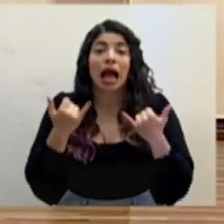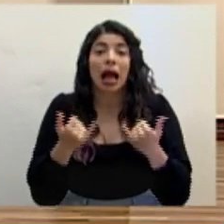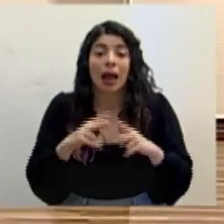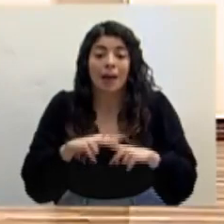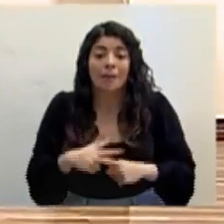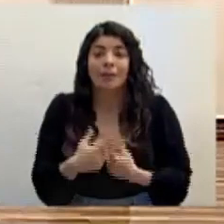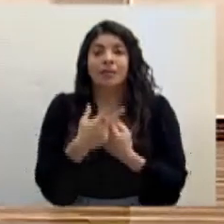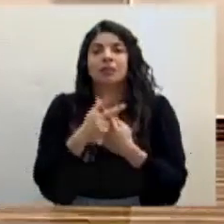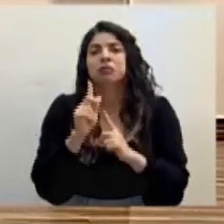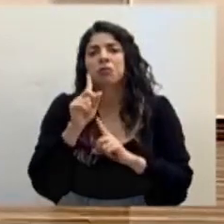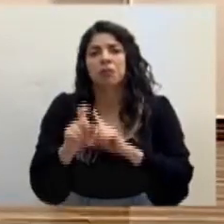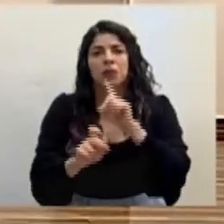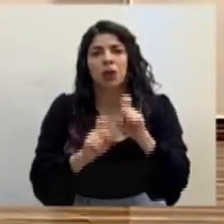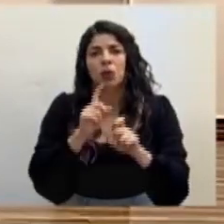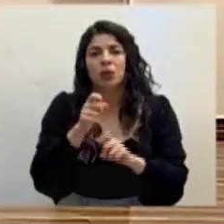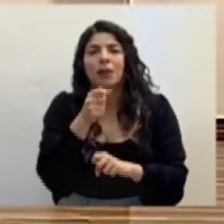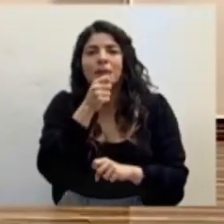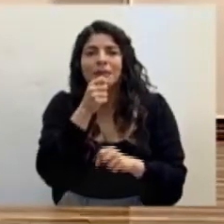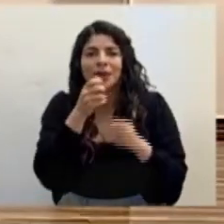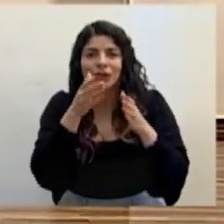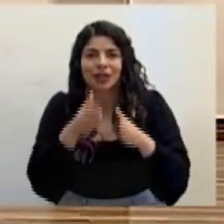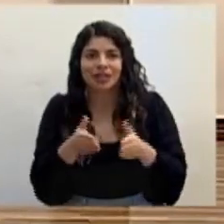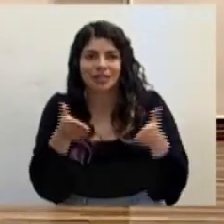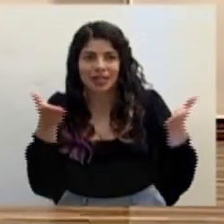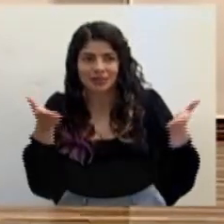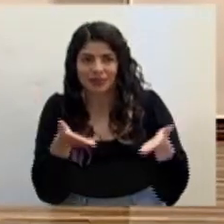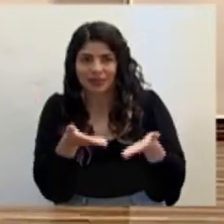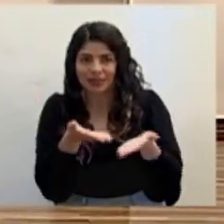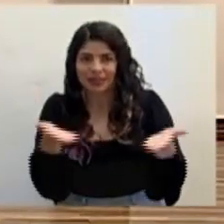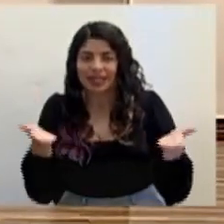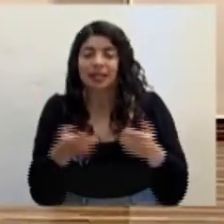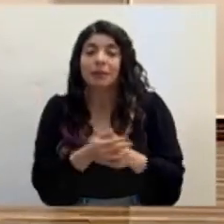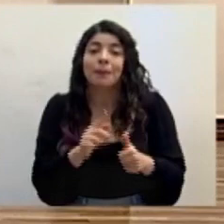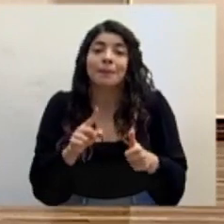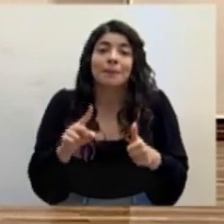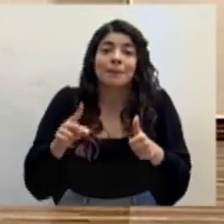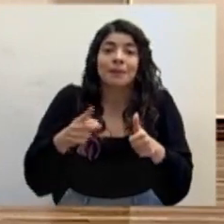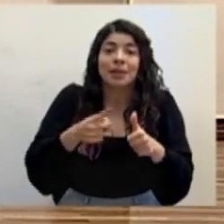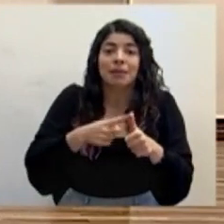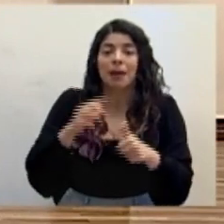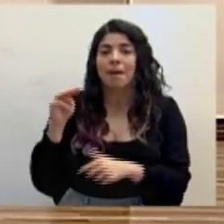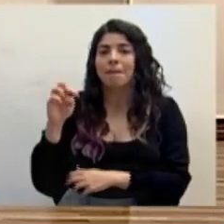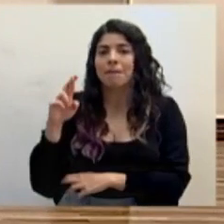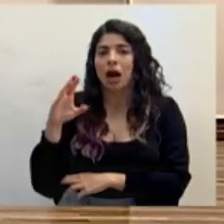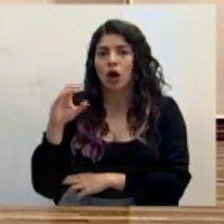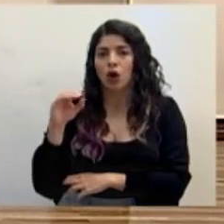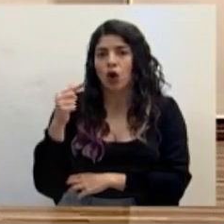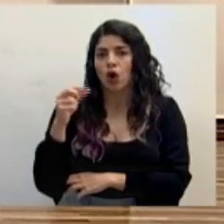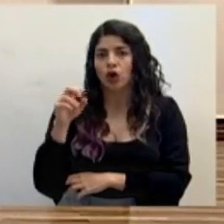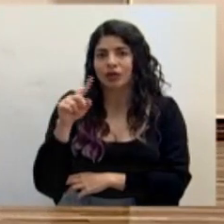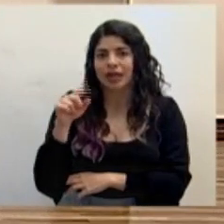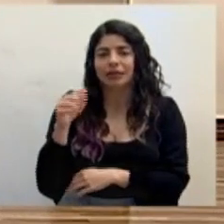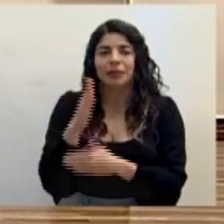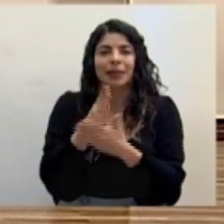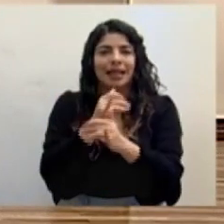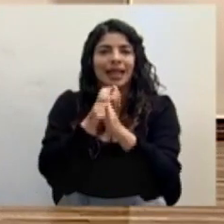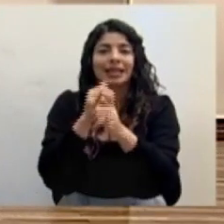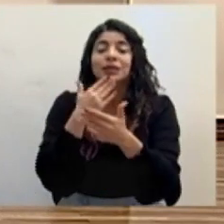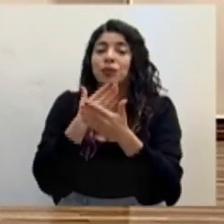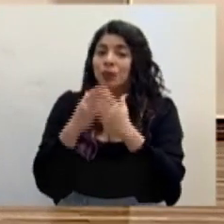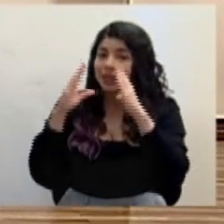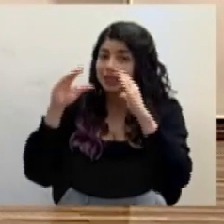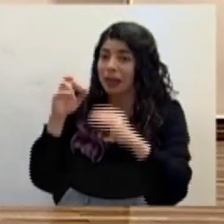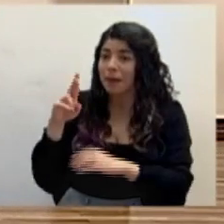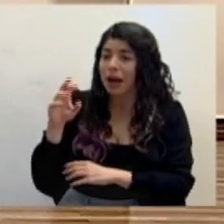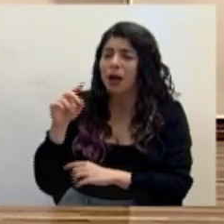Iniciamos con el periodo de consultas de los colegas que se encuentran de manera presencial. El primero es Marco González de Diario Extra. Muy buenas tardes, Marco. ¿A